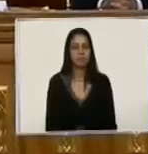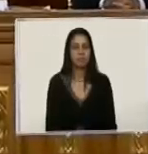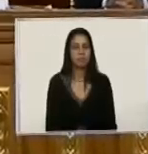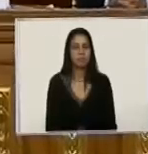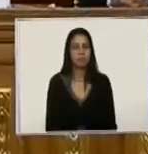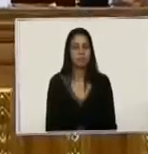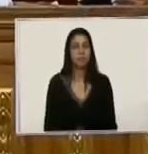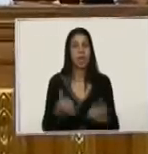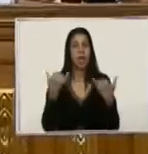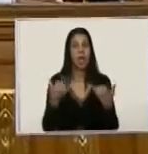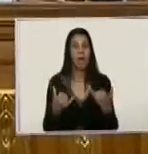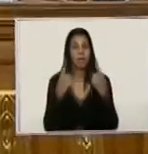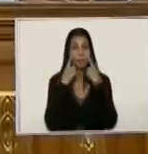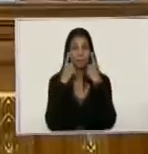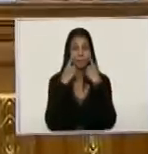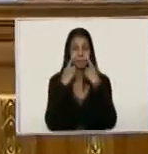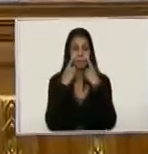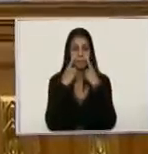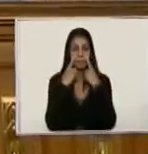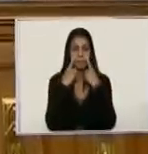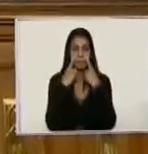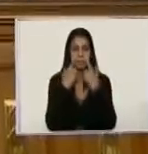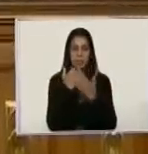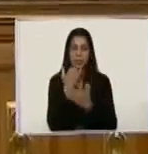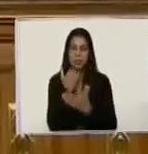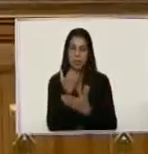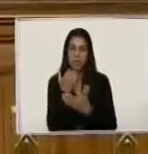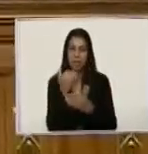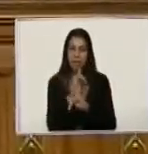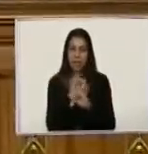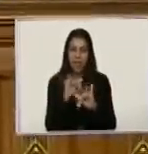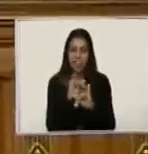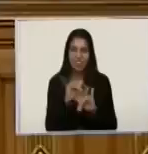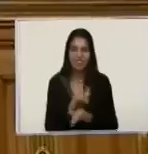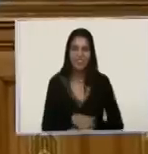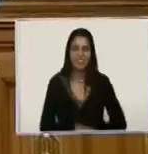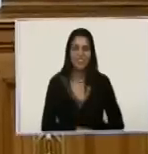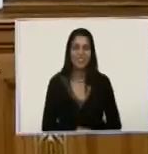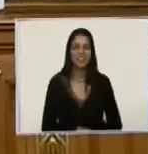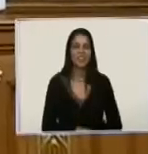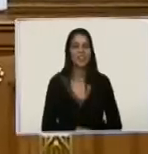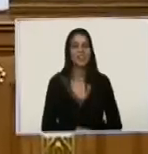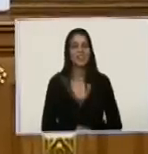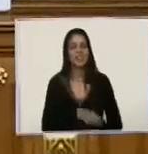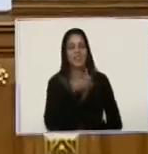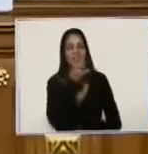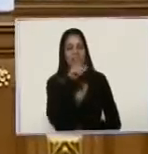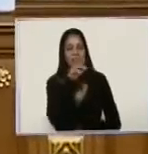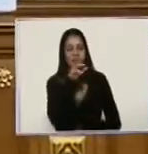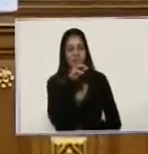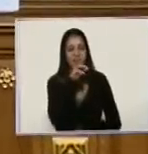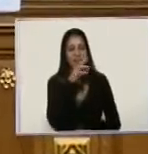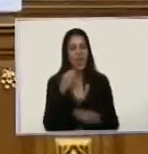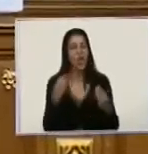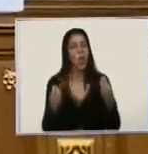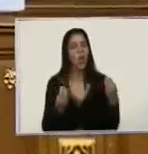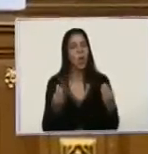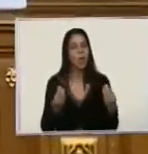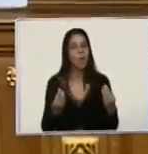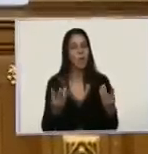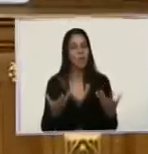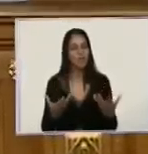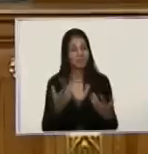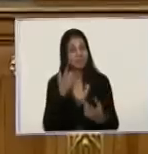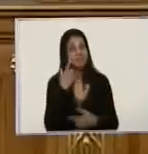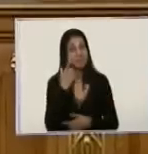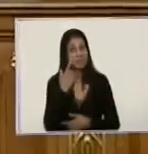Ahora fíjense, ya para ir redondeando, porque estamos hablando de cómo lograr, fíjate, estamos